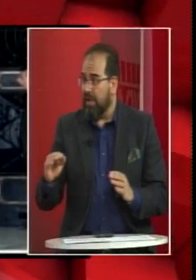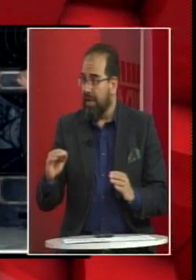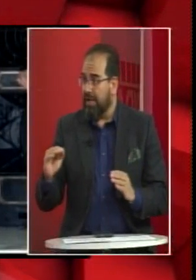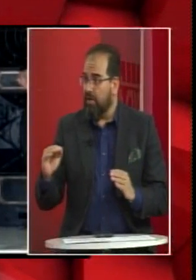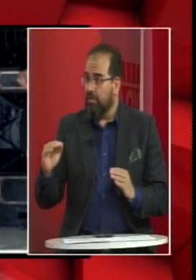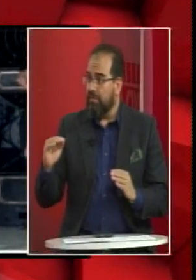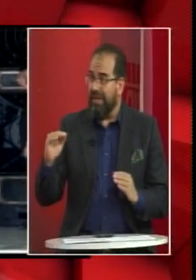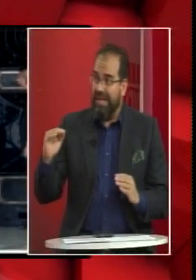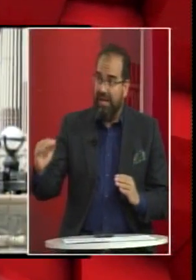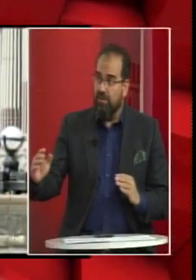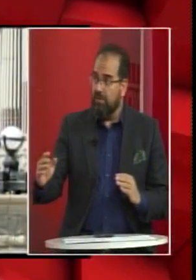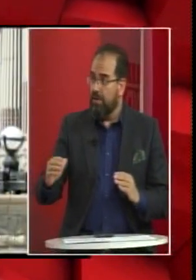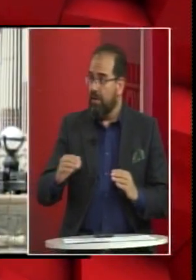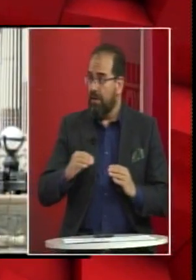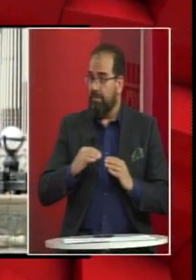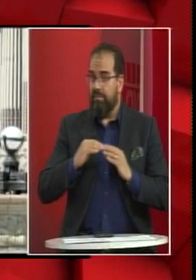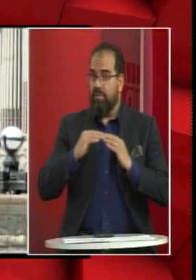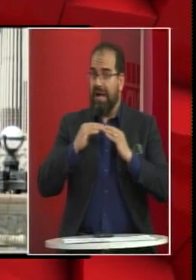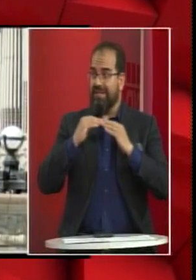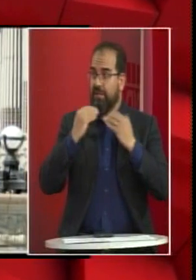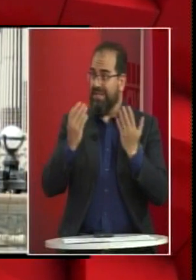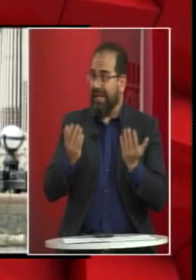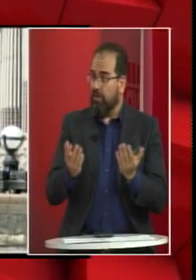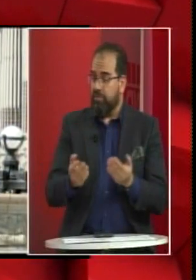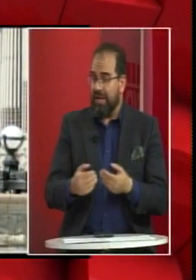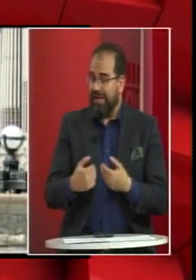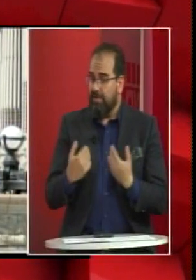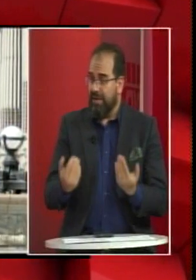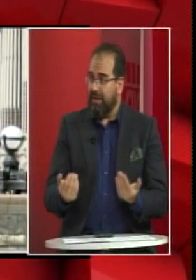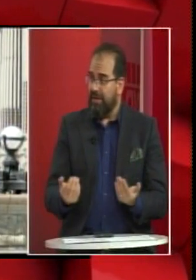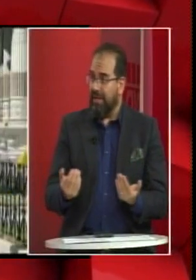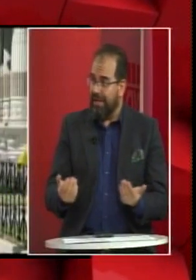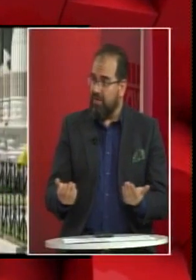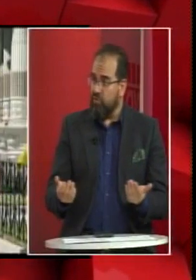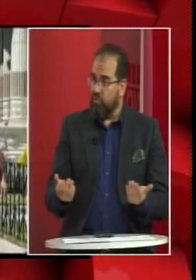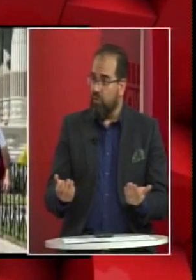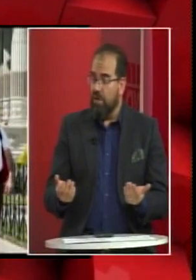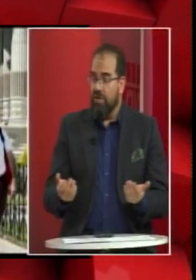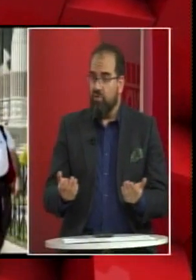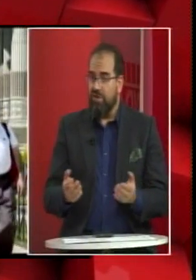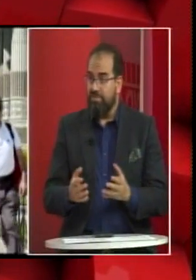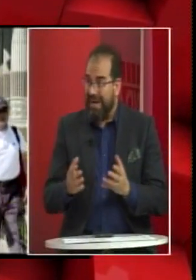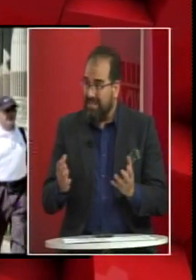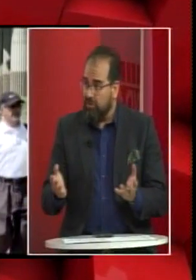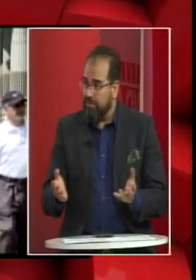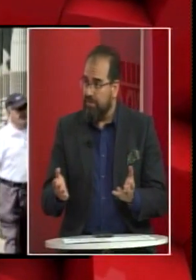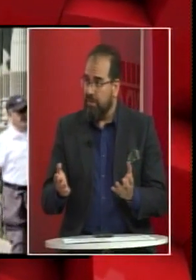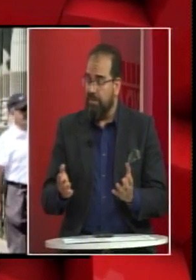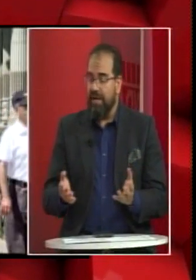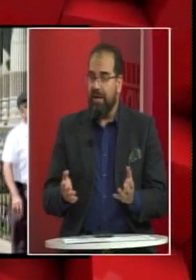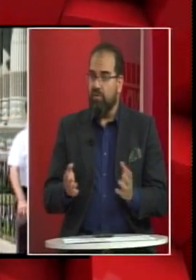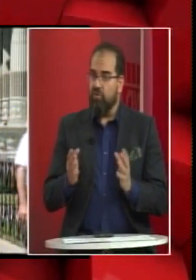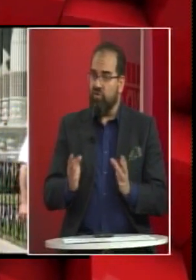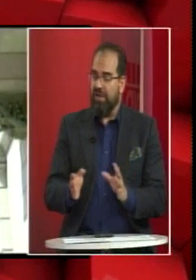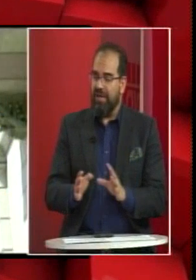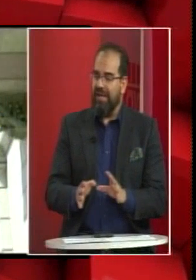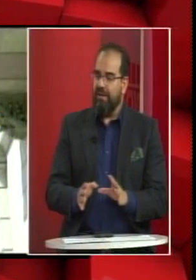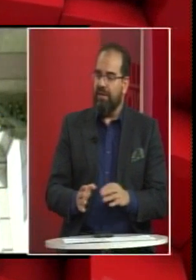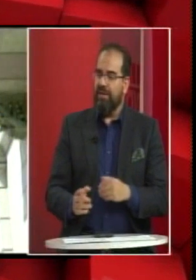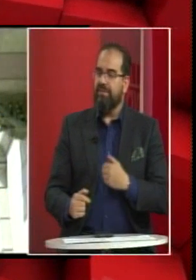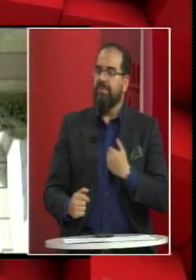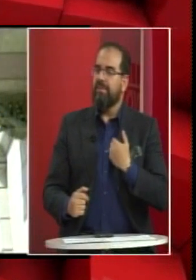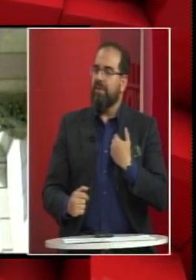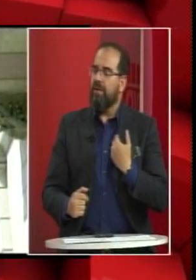puesto jerárquico mediano hasta el más alto puedan realmente tener su espacio para conocer